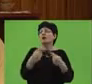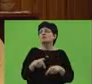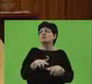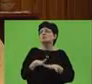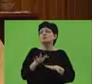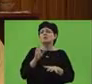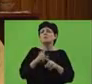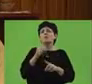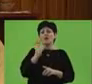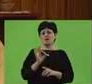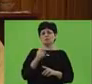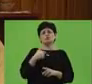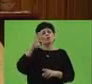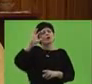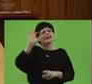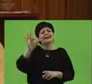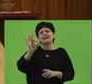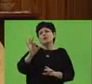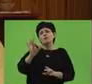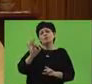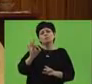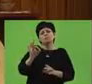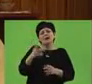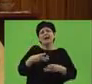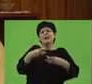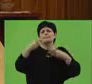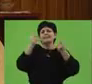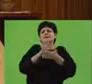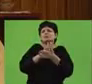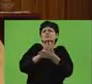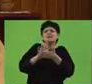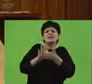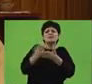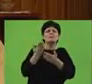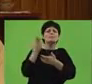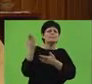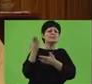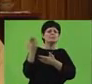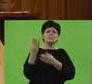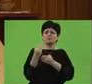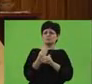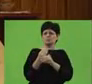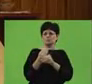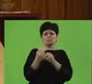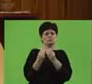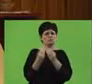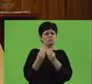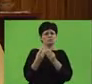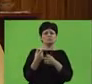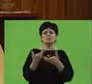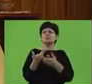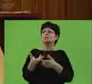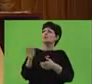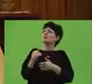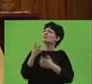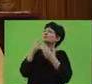Y yo soy muy creyente. Yo le pido mucho al Espíritu Santo. Por eso digo, todos los días